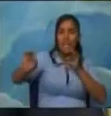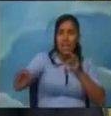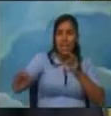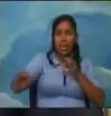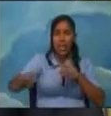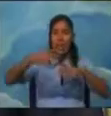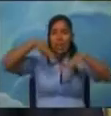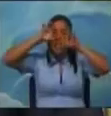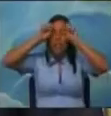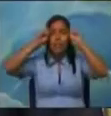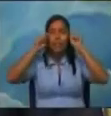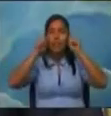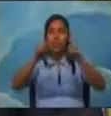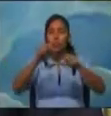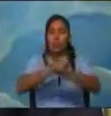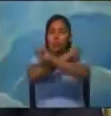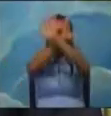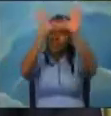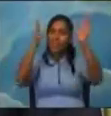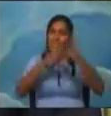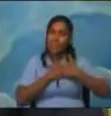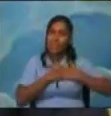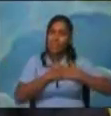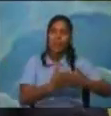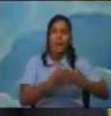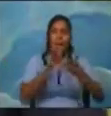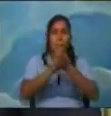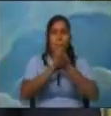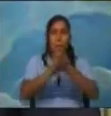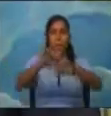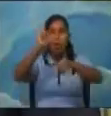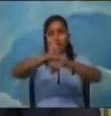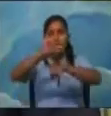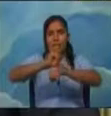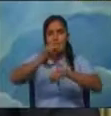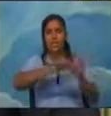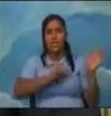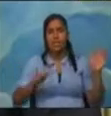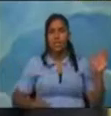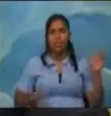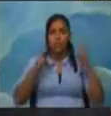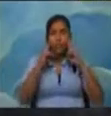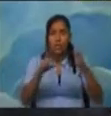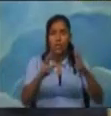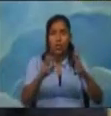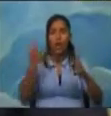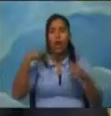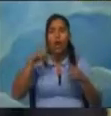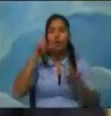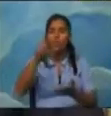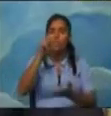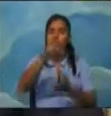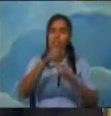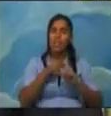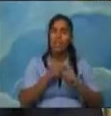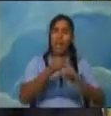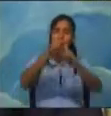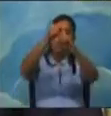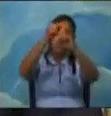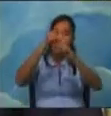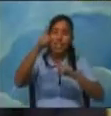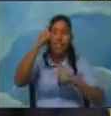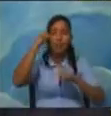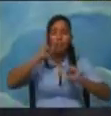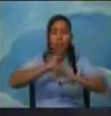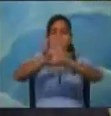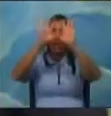usted en esta mañana, querido amigo, iglesia del Señor, que nos está oyendo y nos está viendo. Hay una enseñanza especial y maravillosa